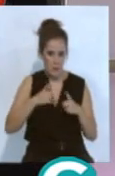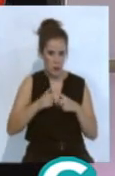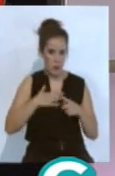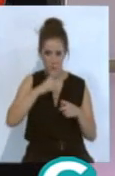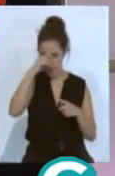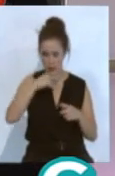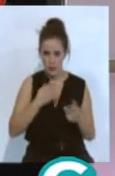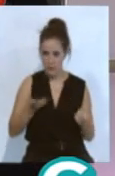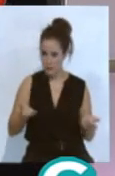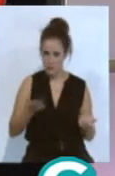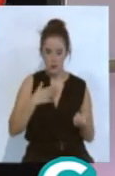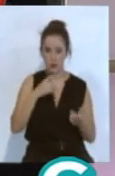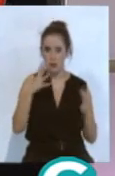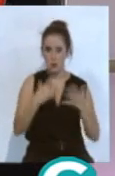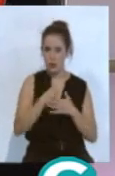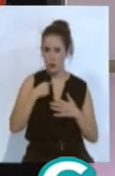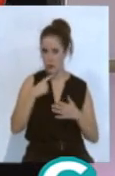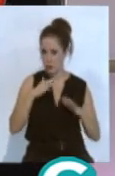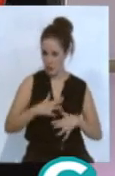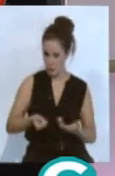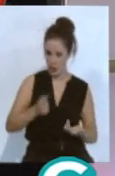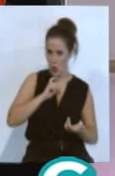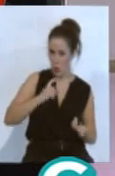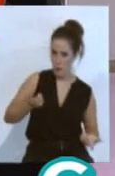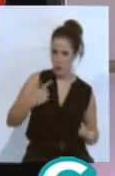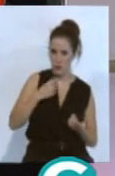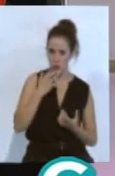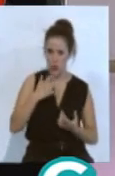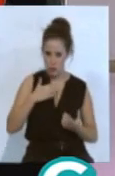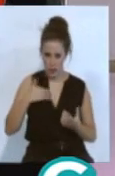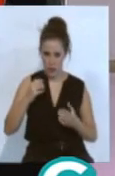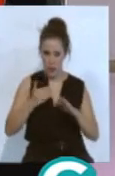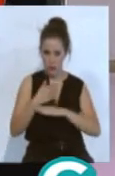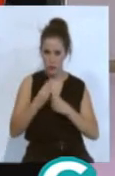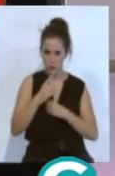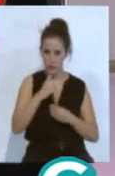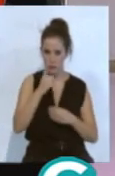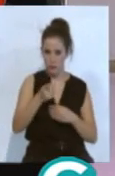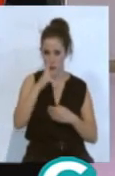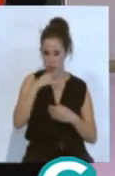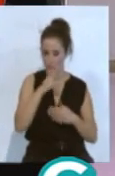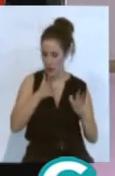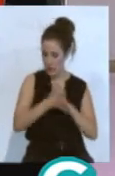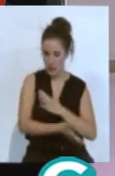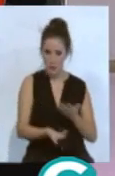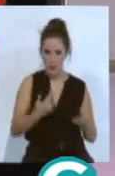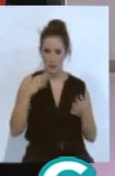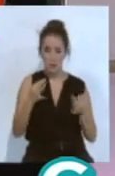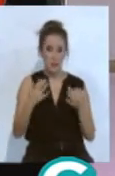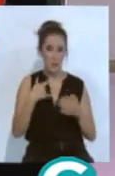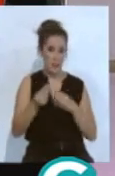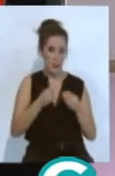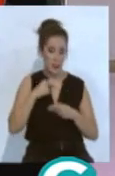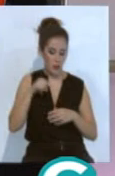Y todos fueron a muerte, como no vamos a estar, si nosotros querríamos salir con tu padre por siempre. Entonces, claro, siempre que esté, vamos a